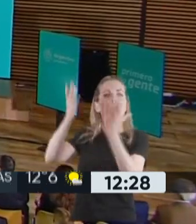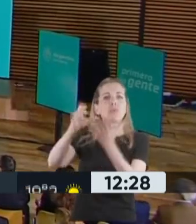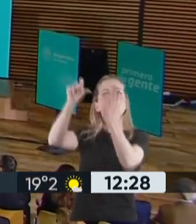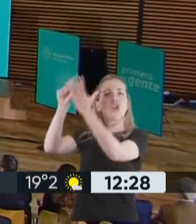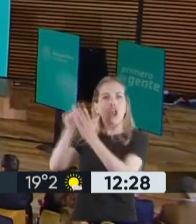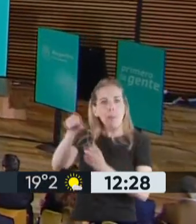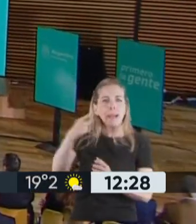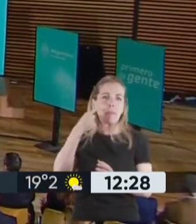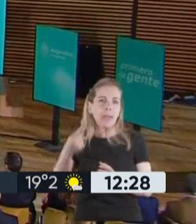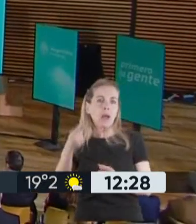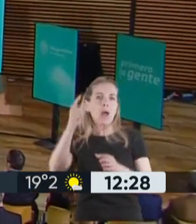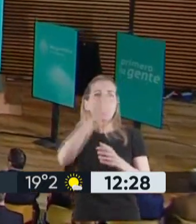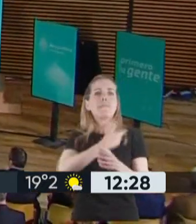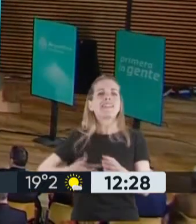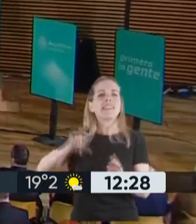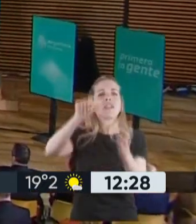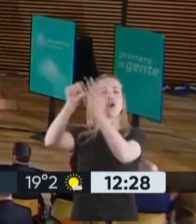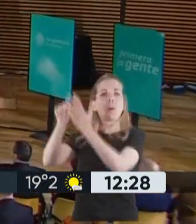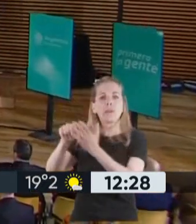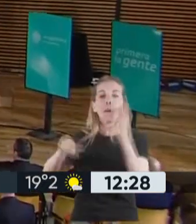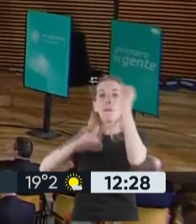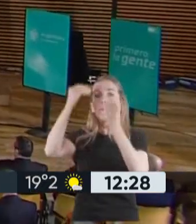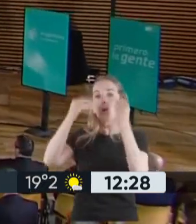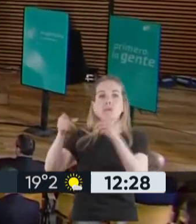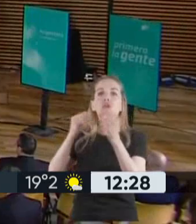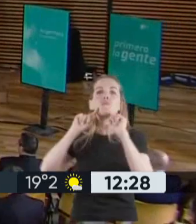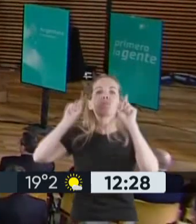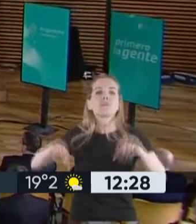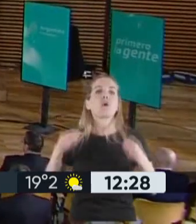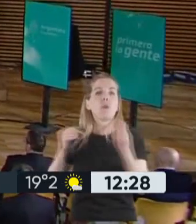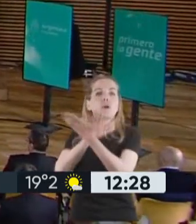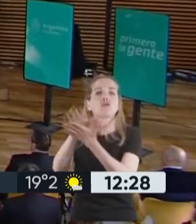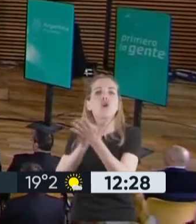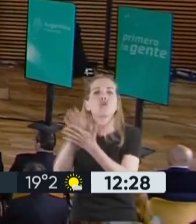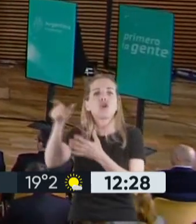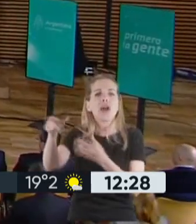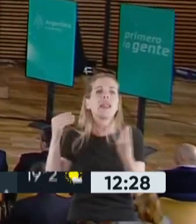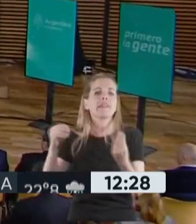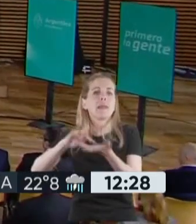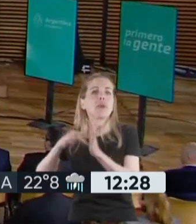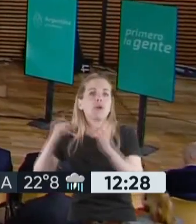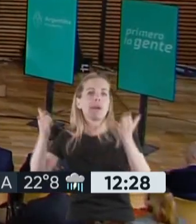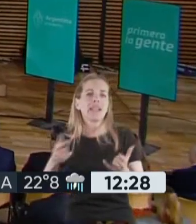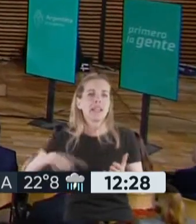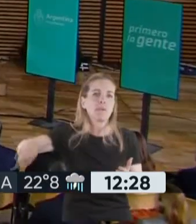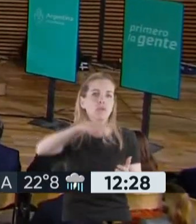desesperación de los líderes del mundo porque no saben cómo abordar la dimensión del problema que